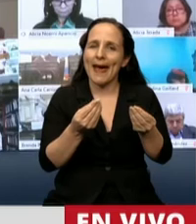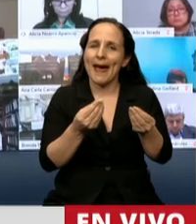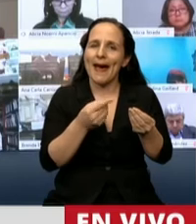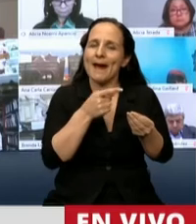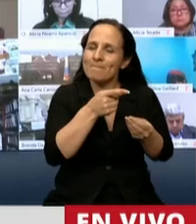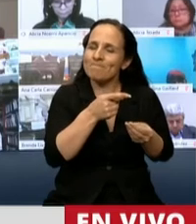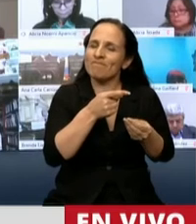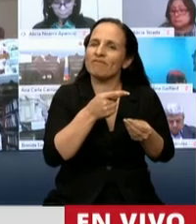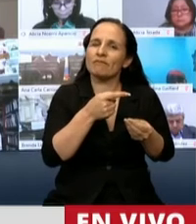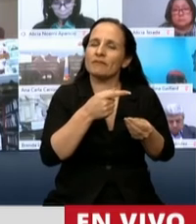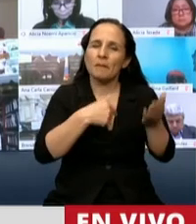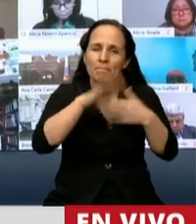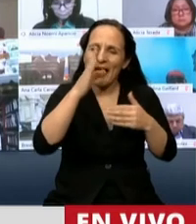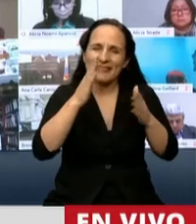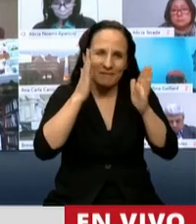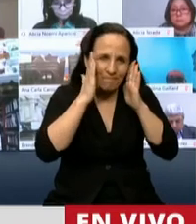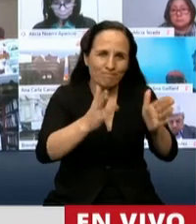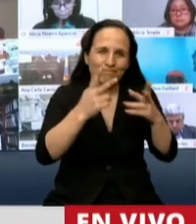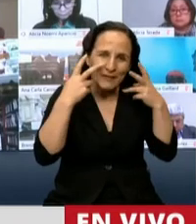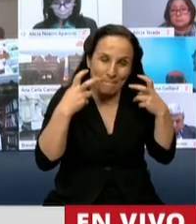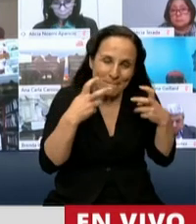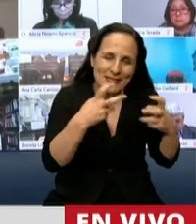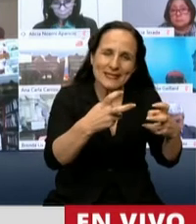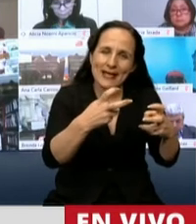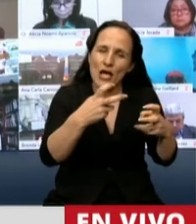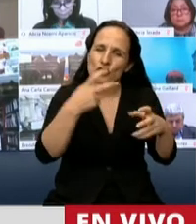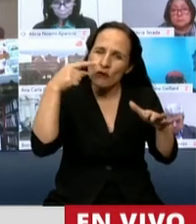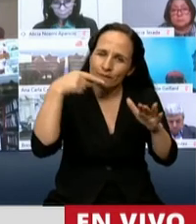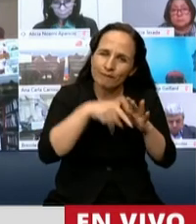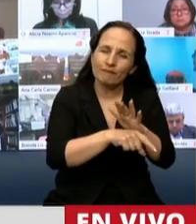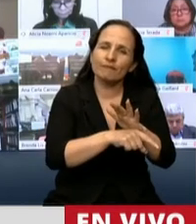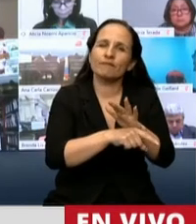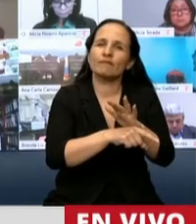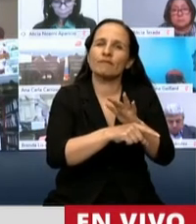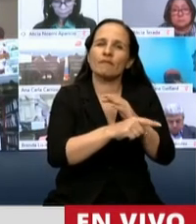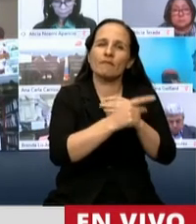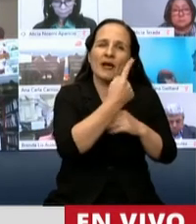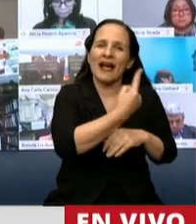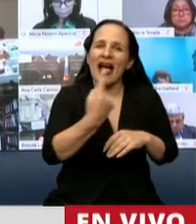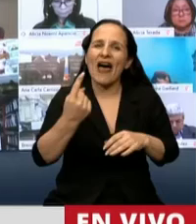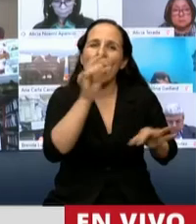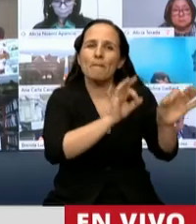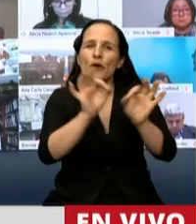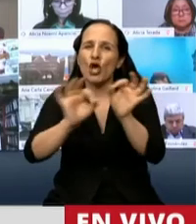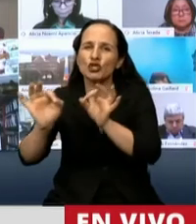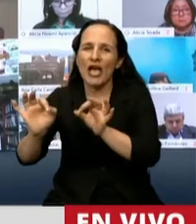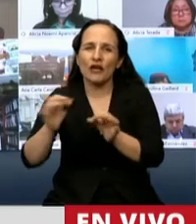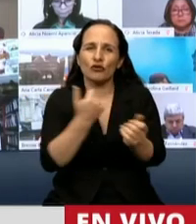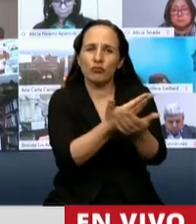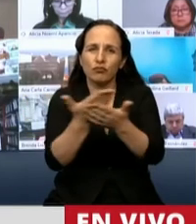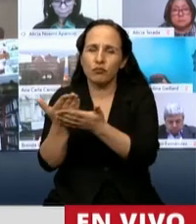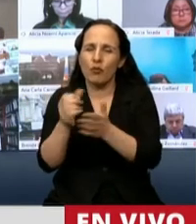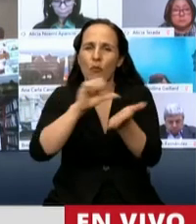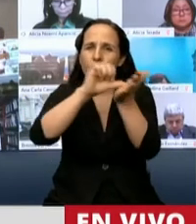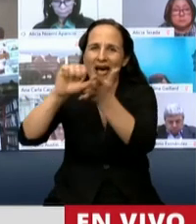y la concentración en poder investigar más que nunca cada una de estos proyectos que están a lo largo y